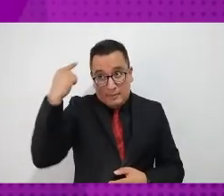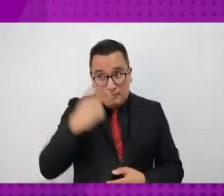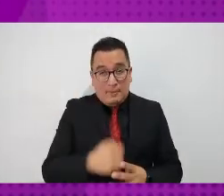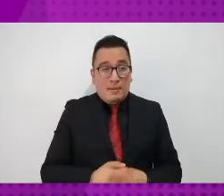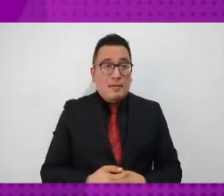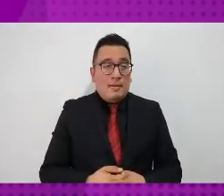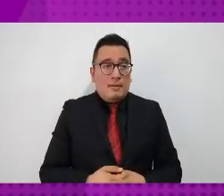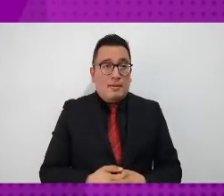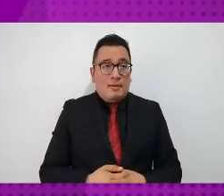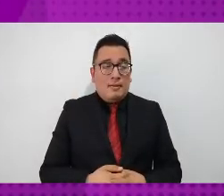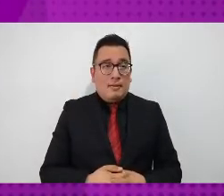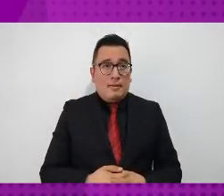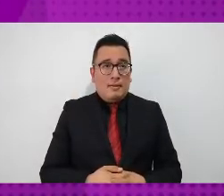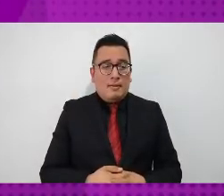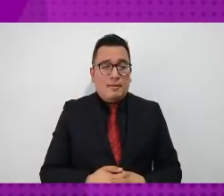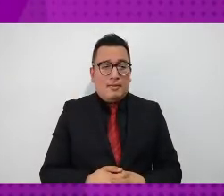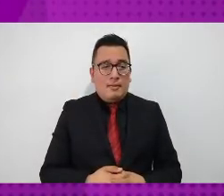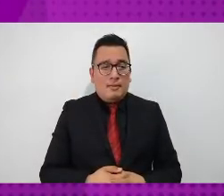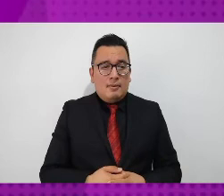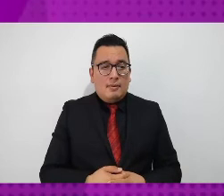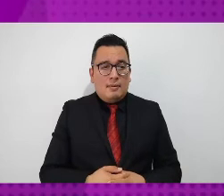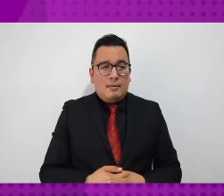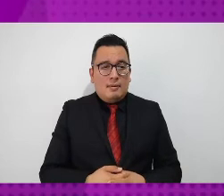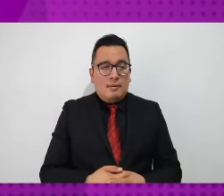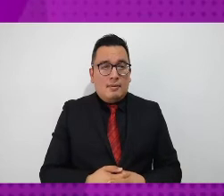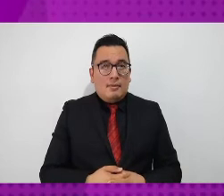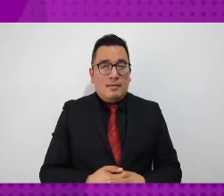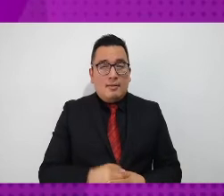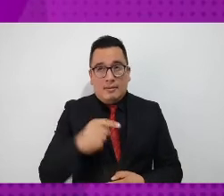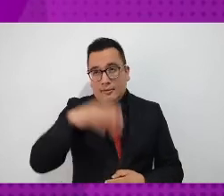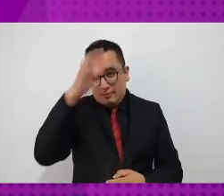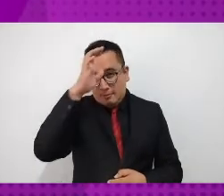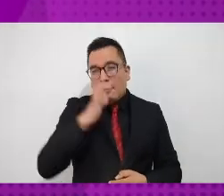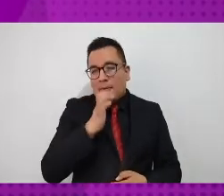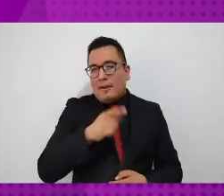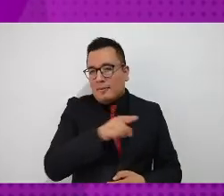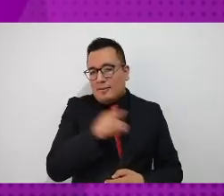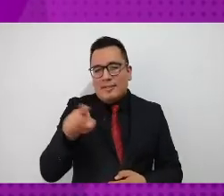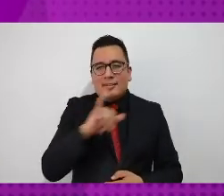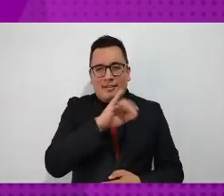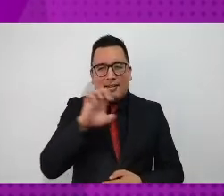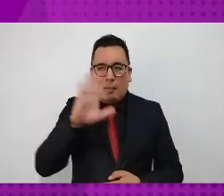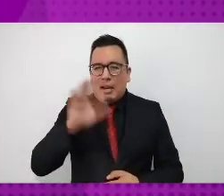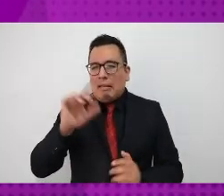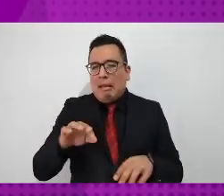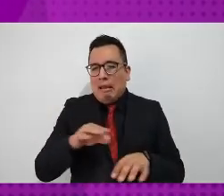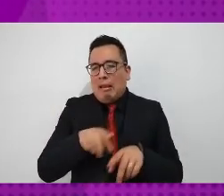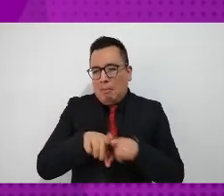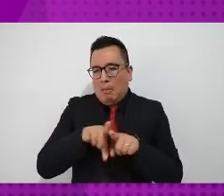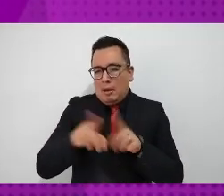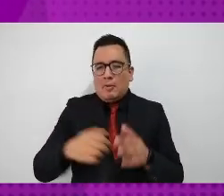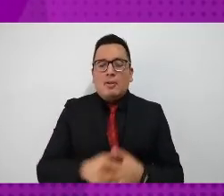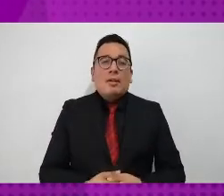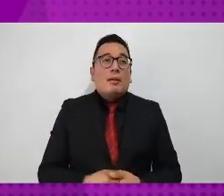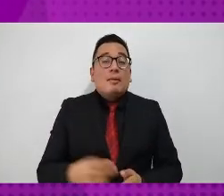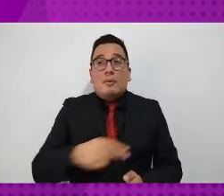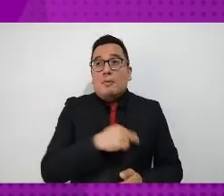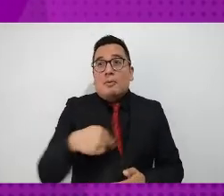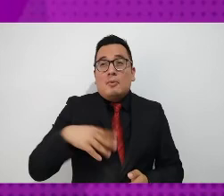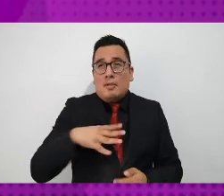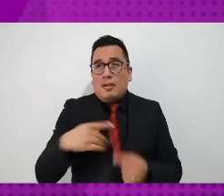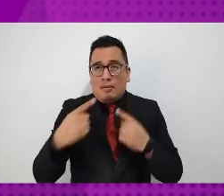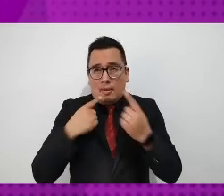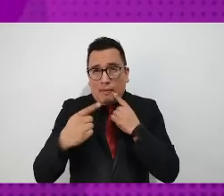para los hermanos hermanas de electorales de coahuila nosotros llevamos los